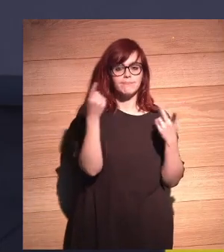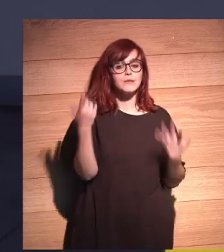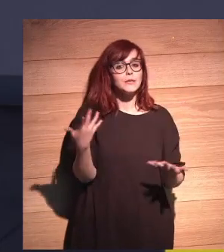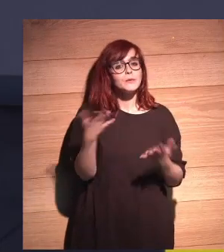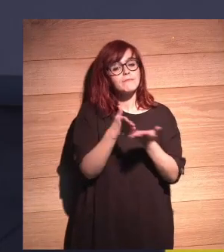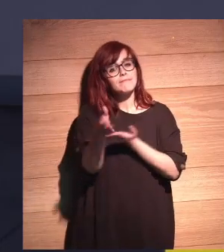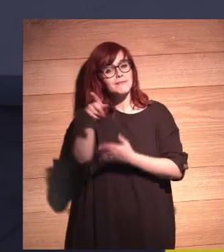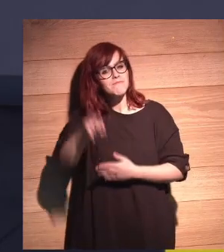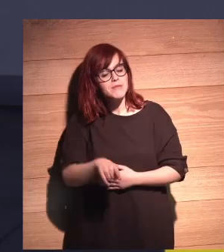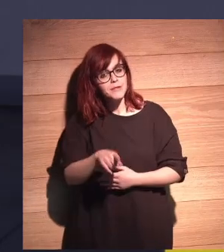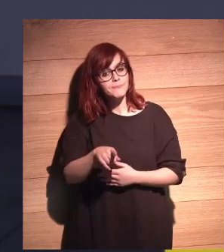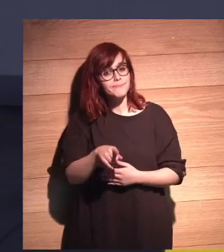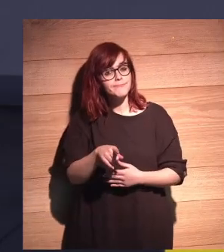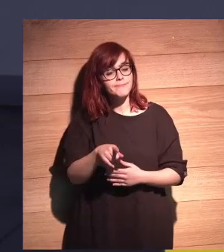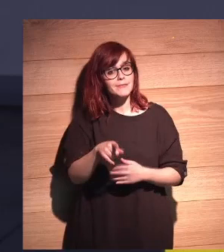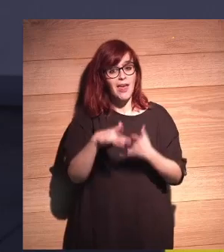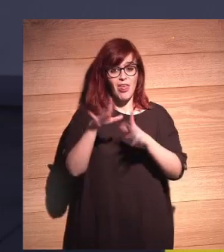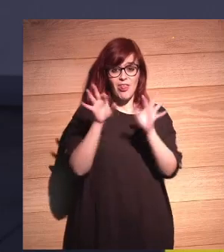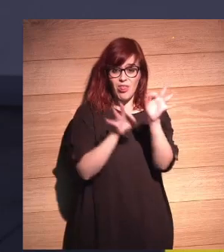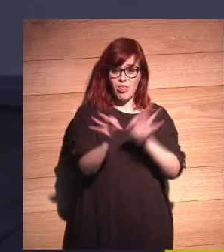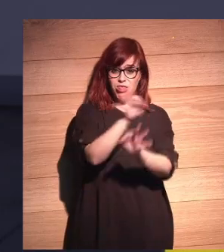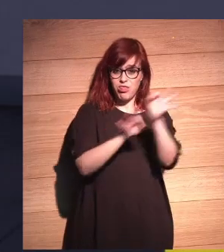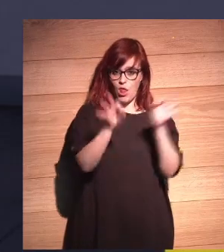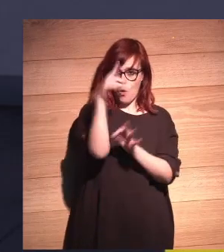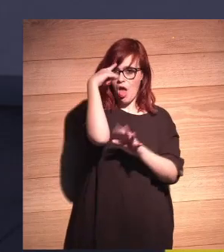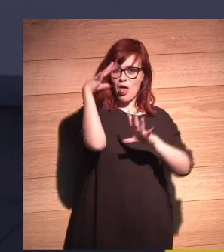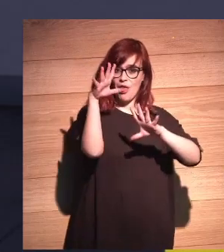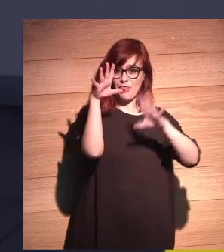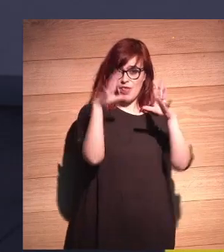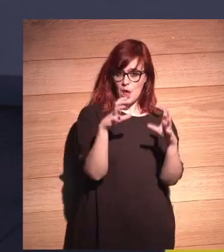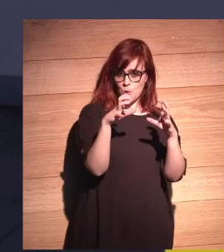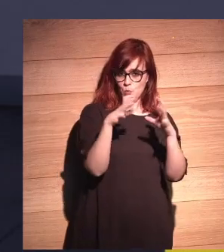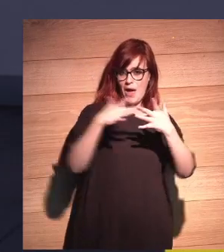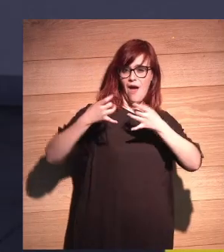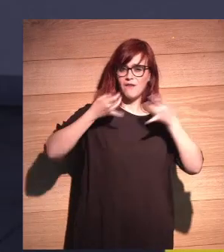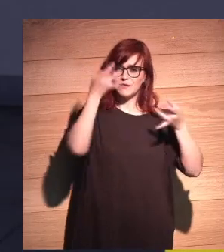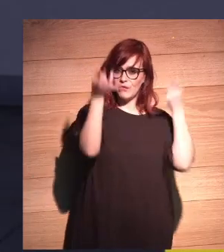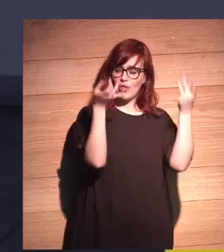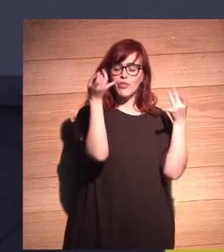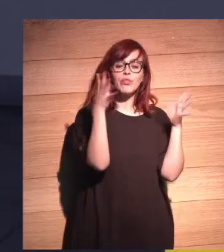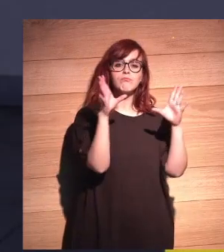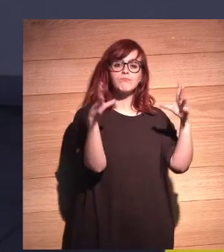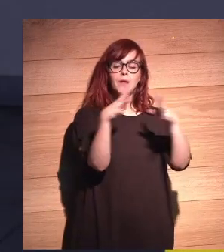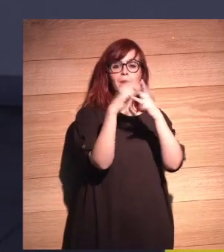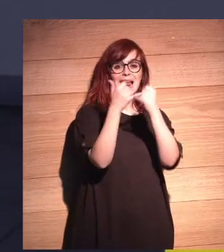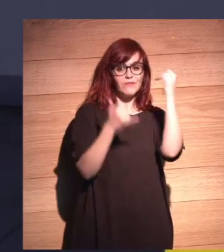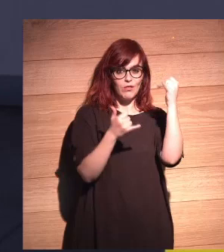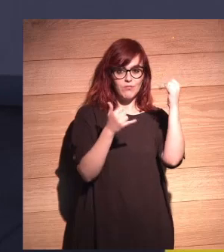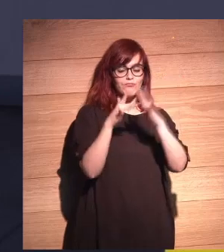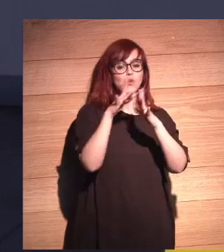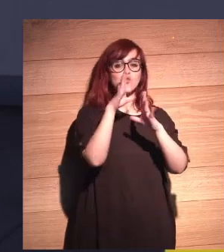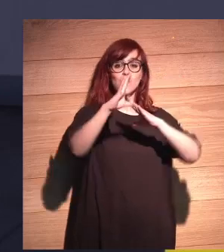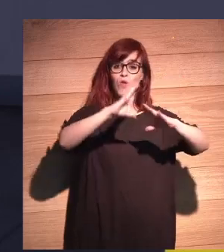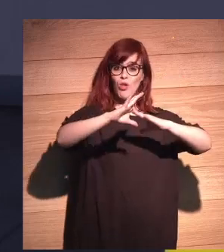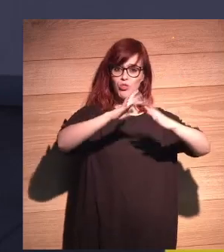Y por otro lado, las células en el cerebro y la actividad del cerebro es una actividad eléctrica. La